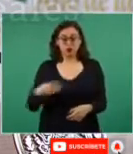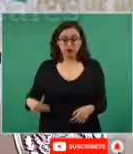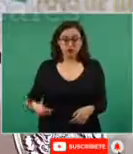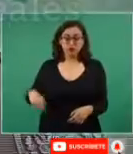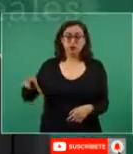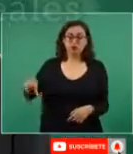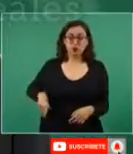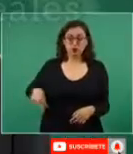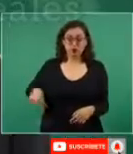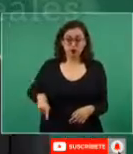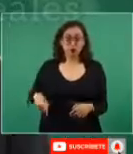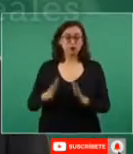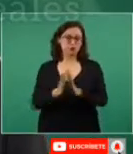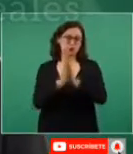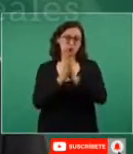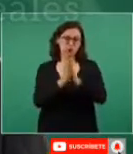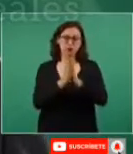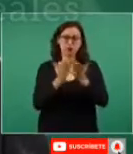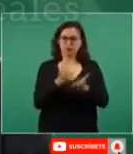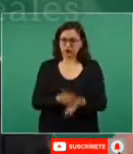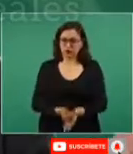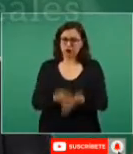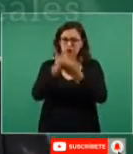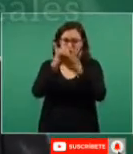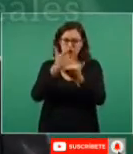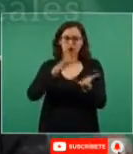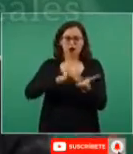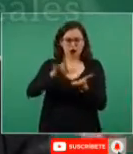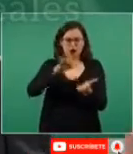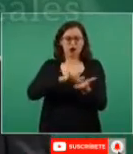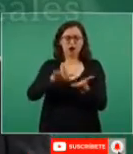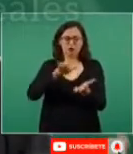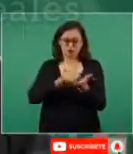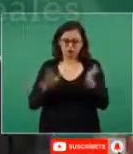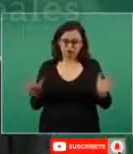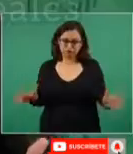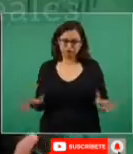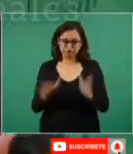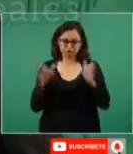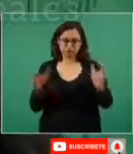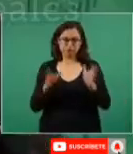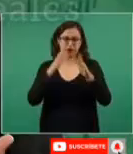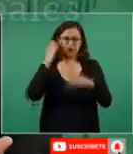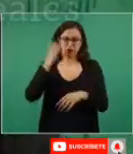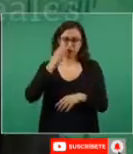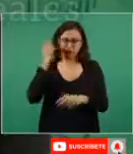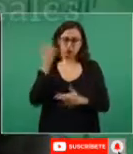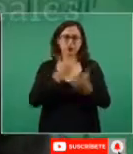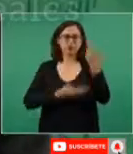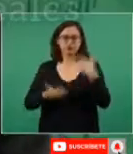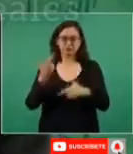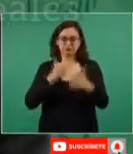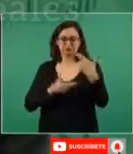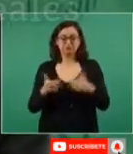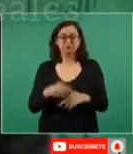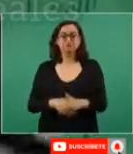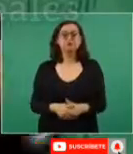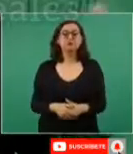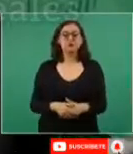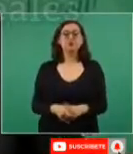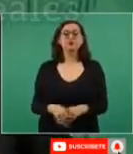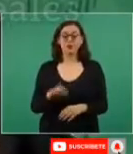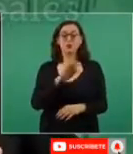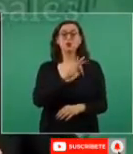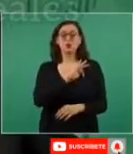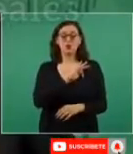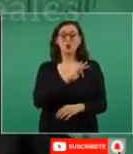para que podamos regresar a clases. Se puede hacer si ya